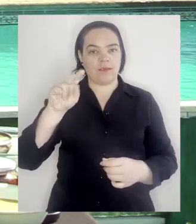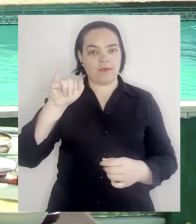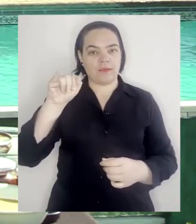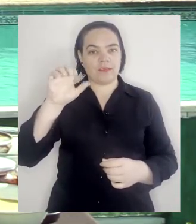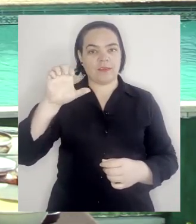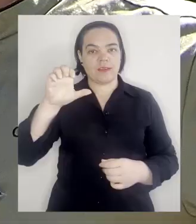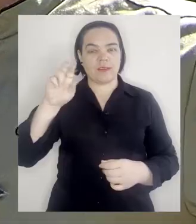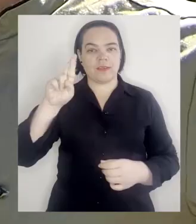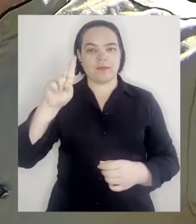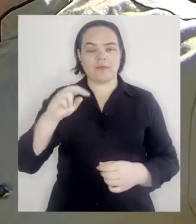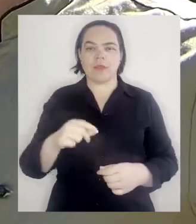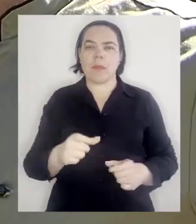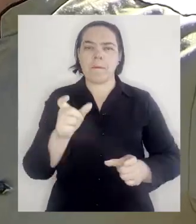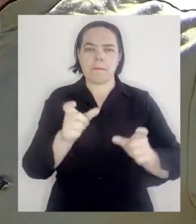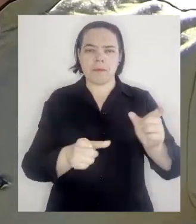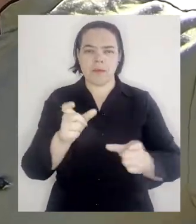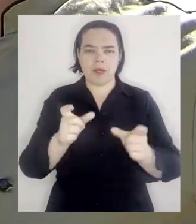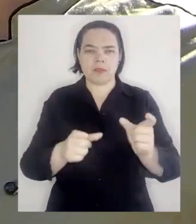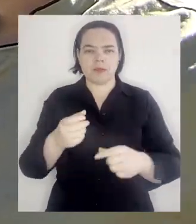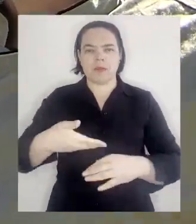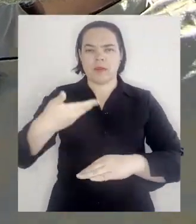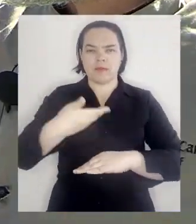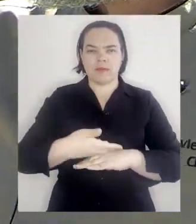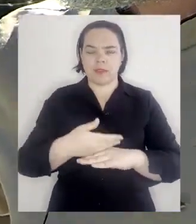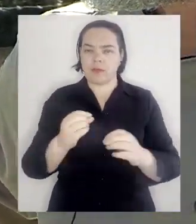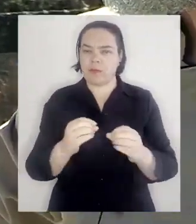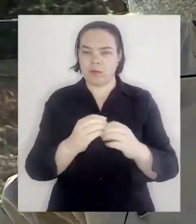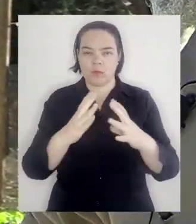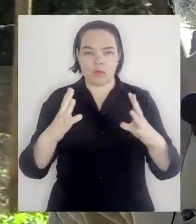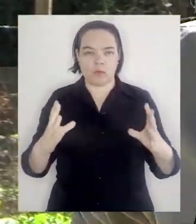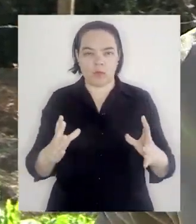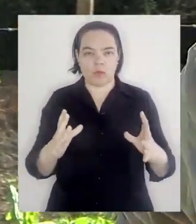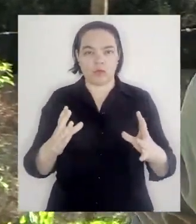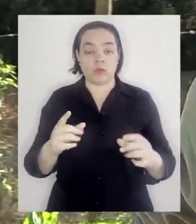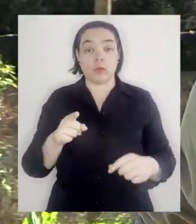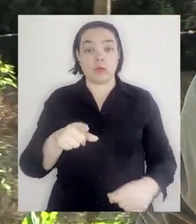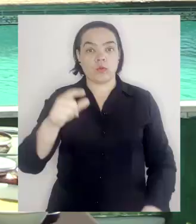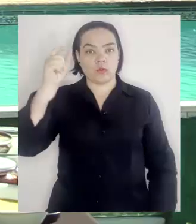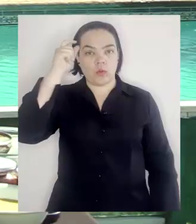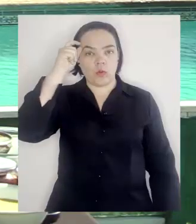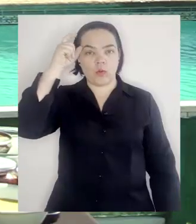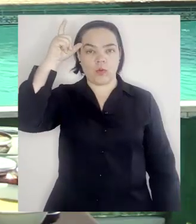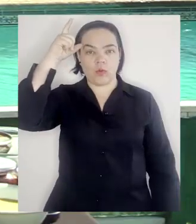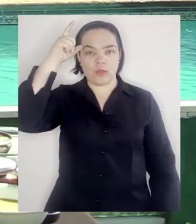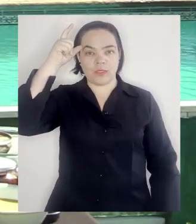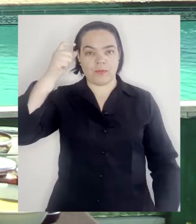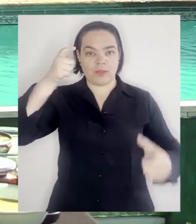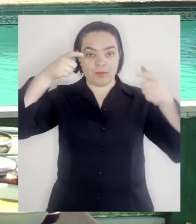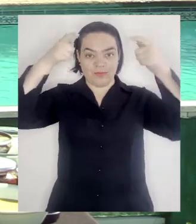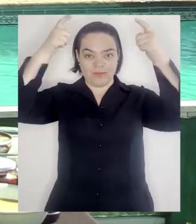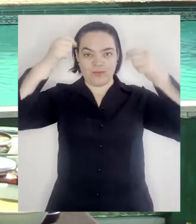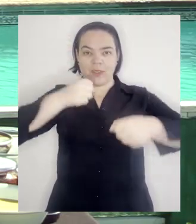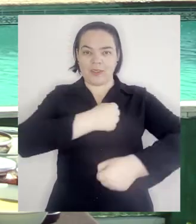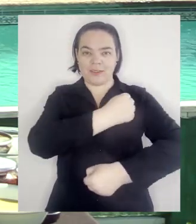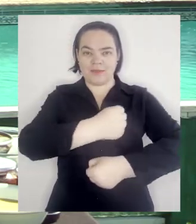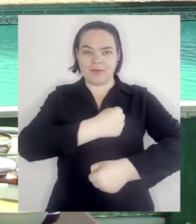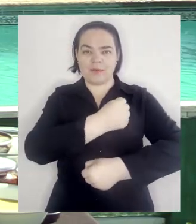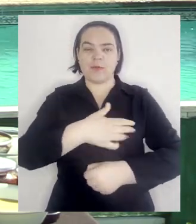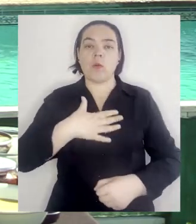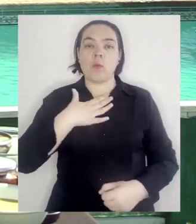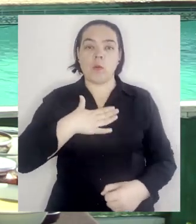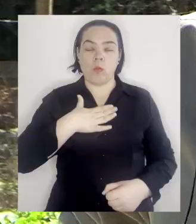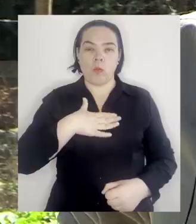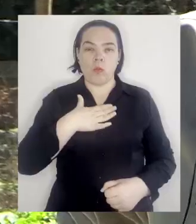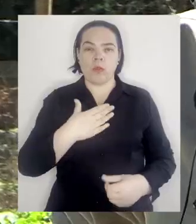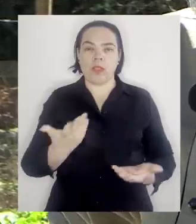escrito mucho por tu capacidad, por tu conocimiento como chef. ¿Les ha gustado tu entretención?